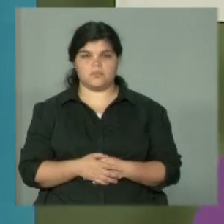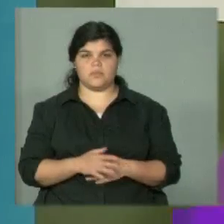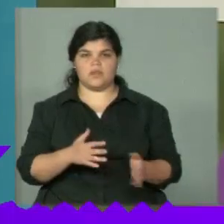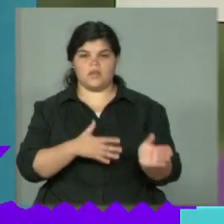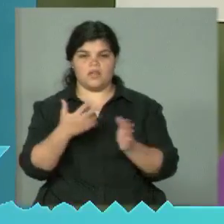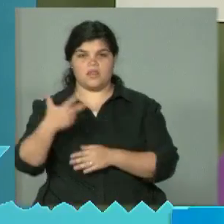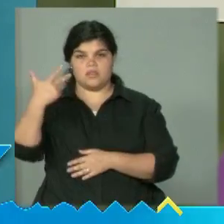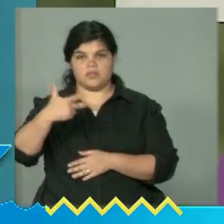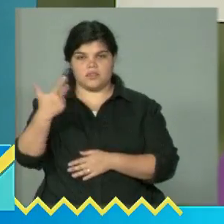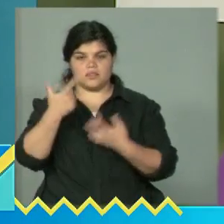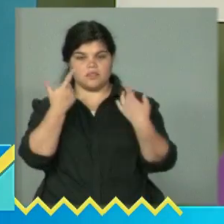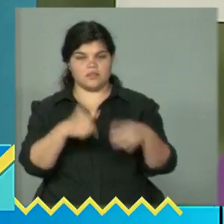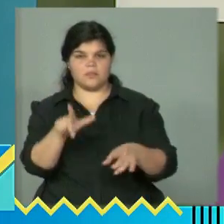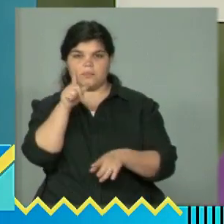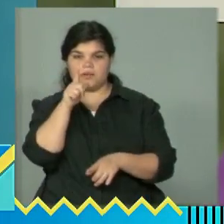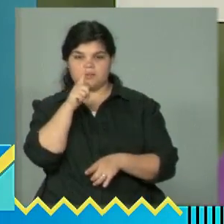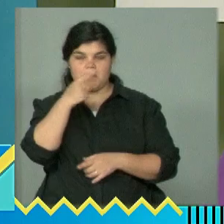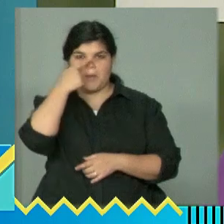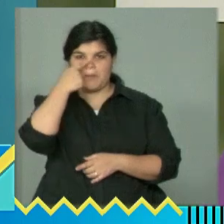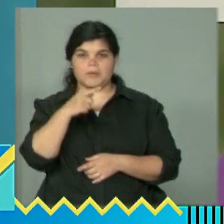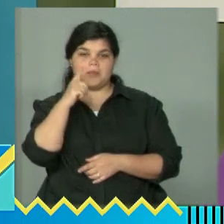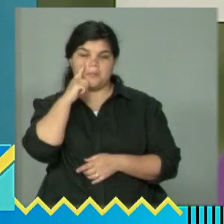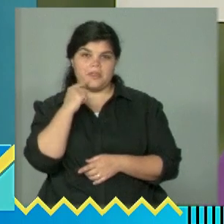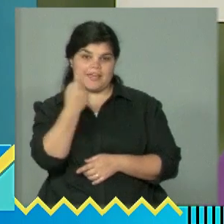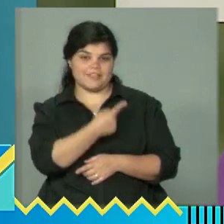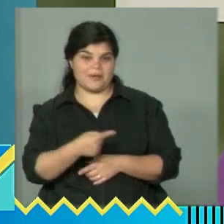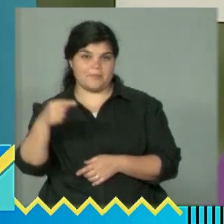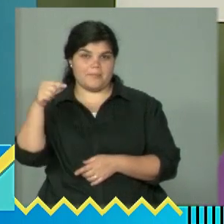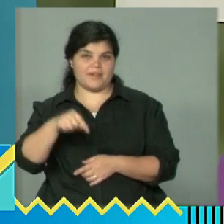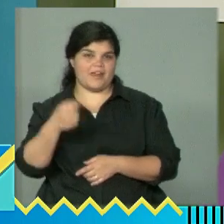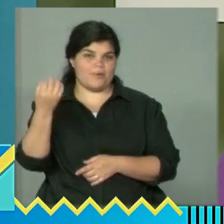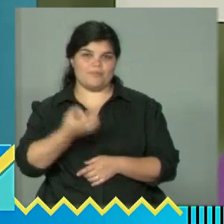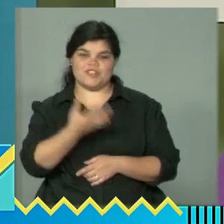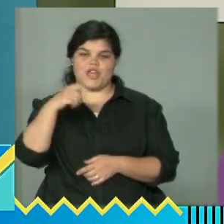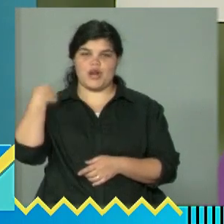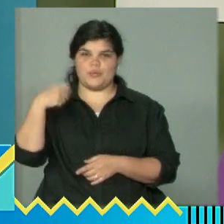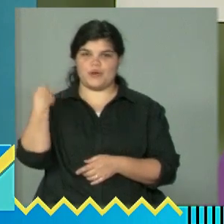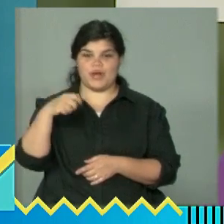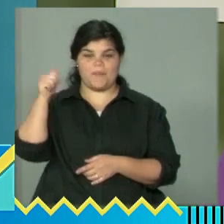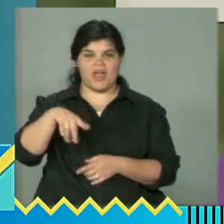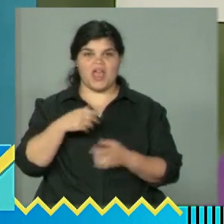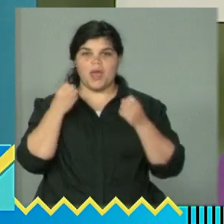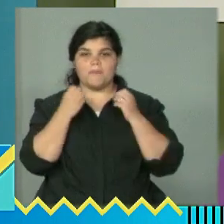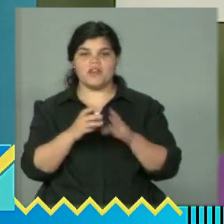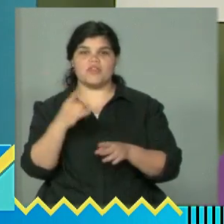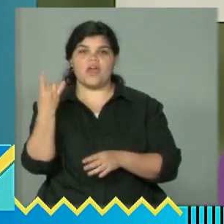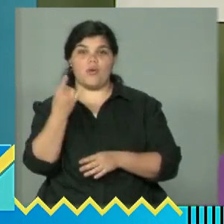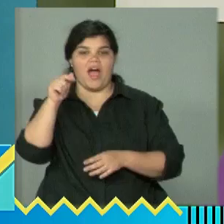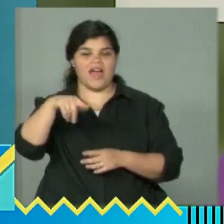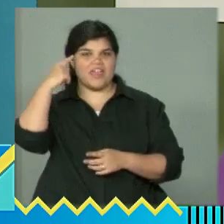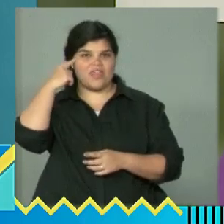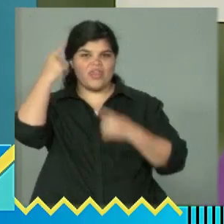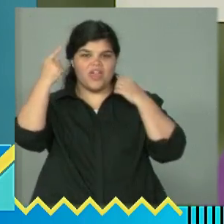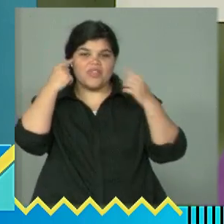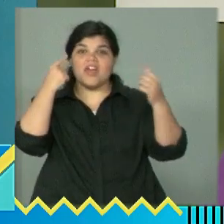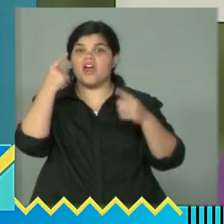Tercer bloque de Distintos Parecidos, último día de la semana y programa especial para este Distintos Parecidos, el Emprende U, esta maratón de ideas, estudiantes de